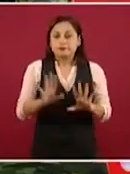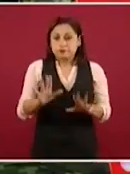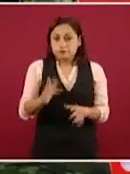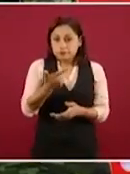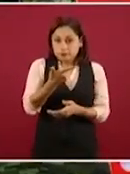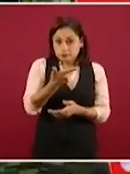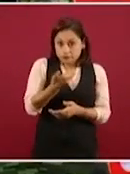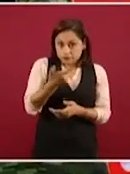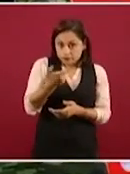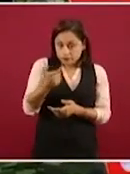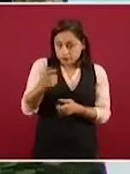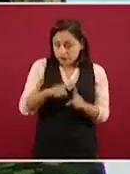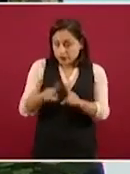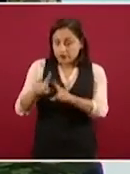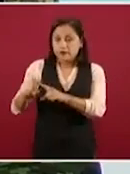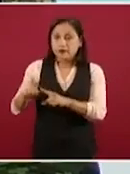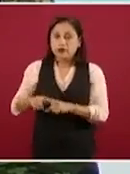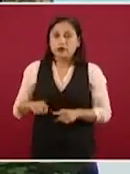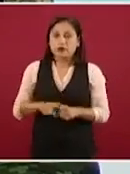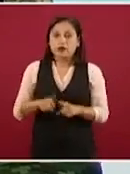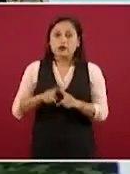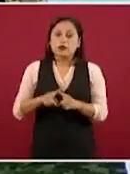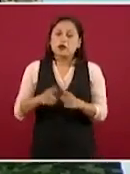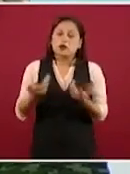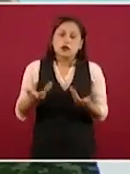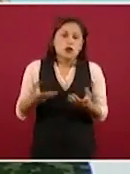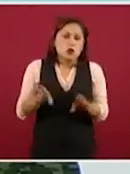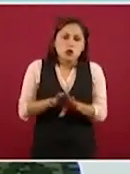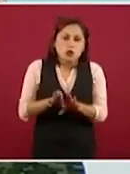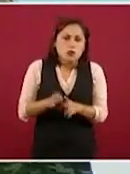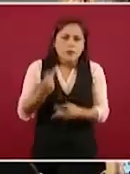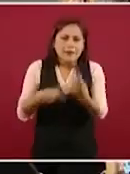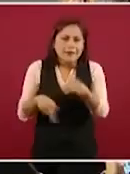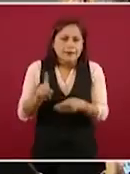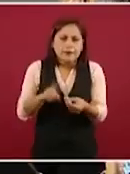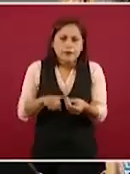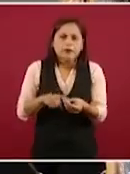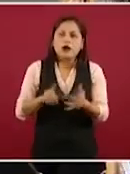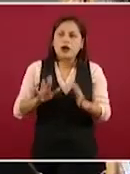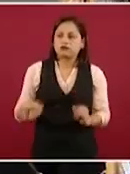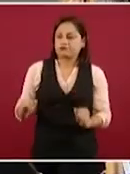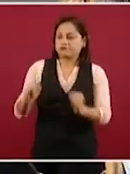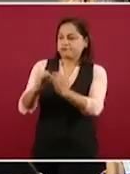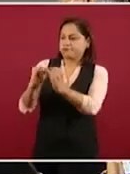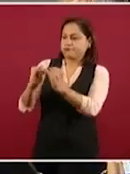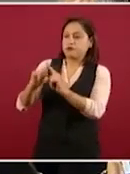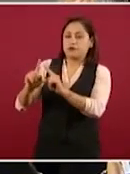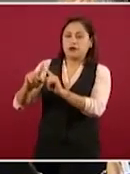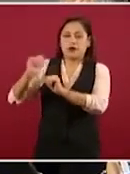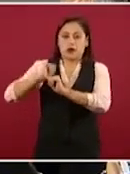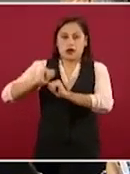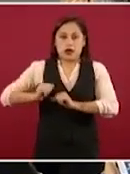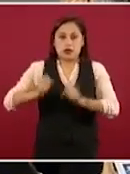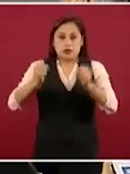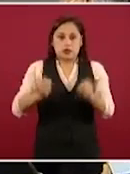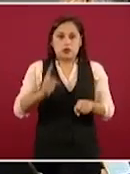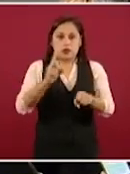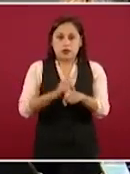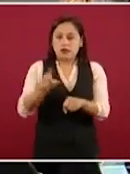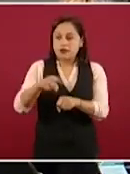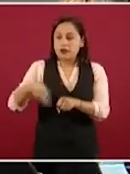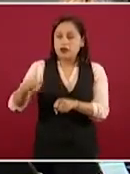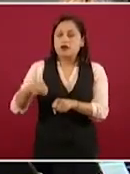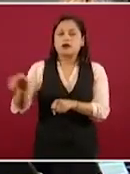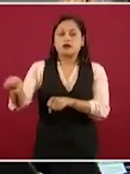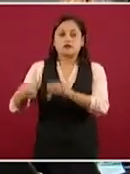aseguradas por las diferentes dependencias encargadas de la seguridad. De conformidad